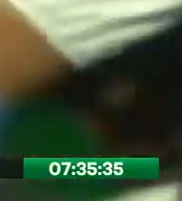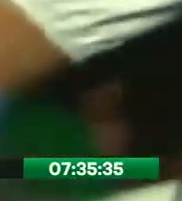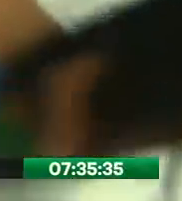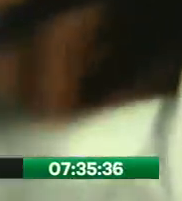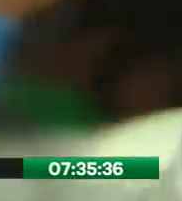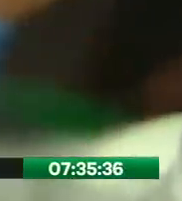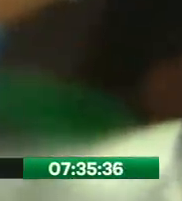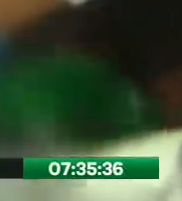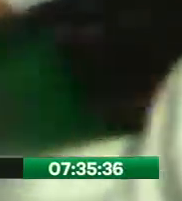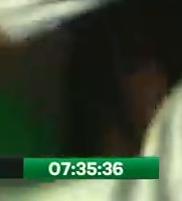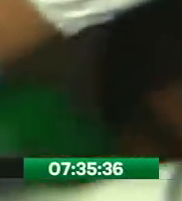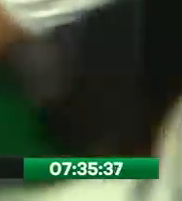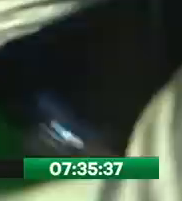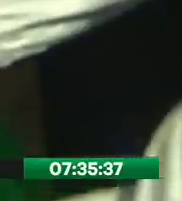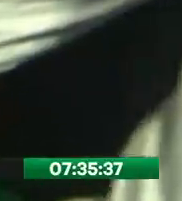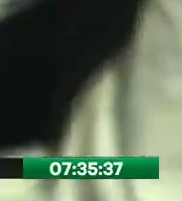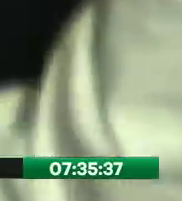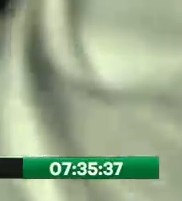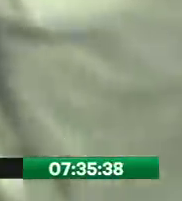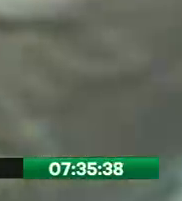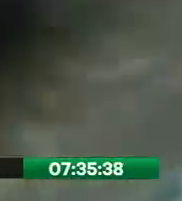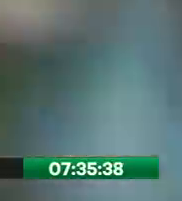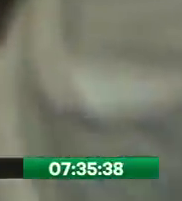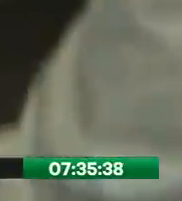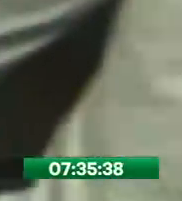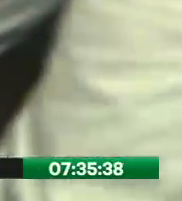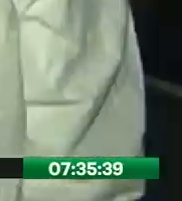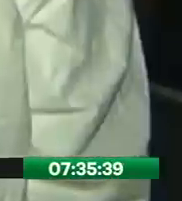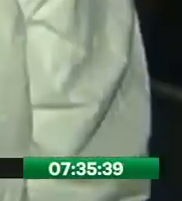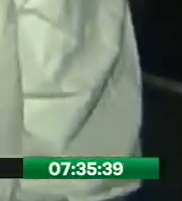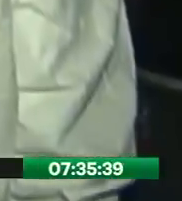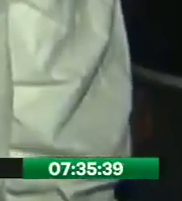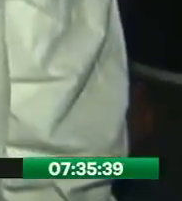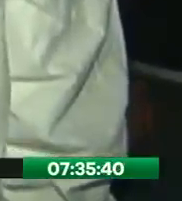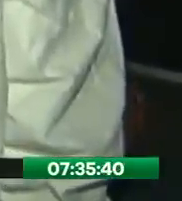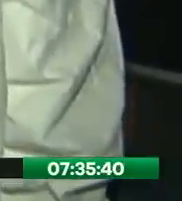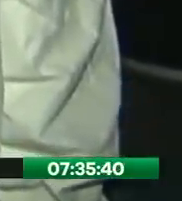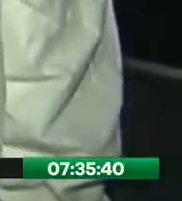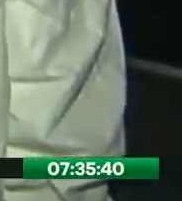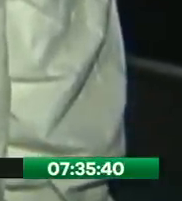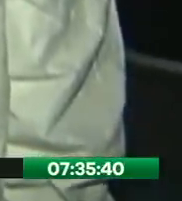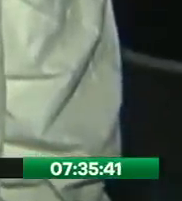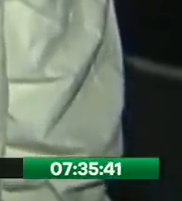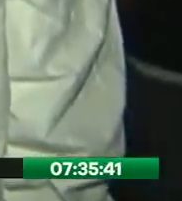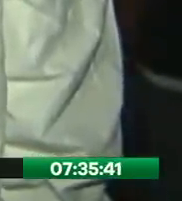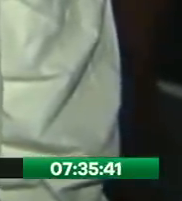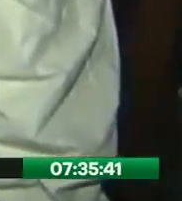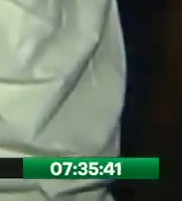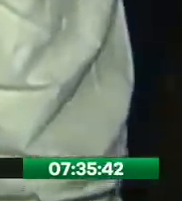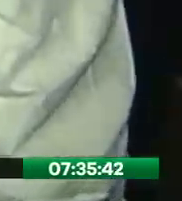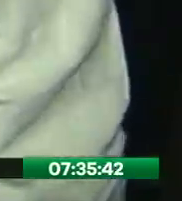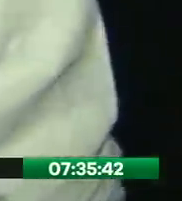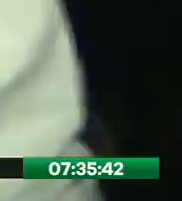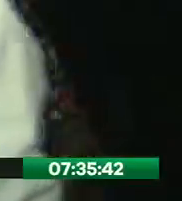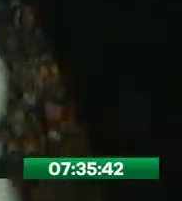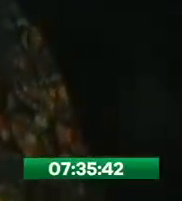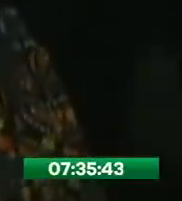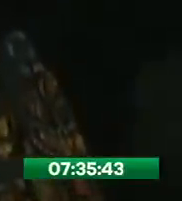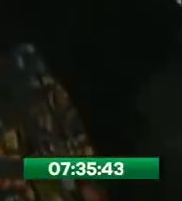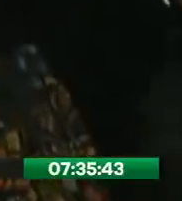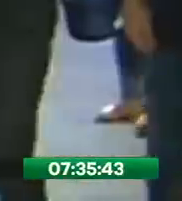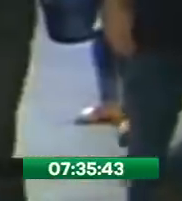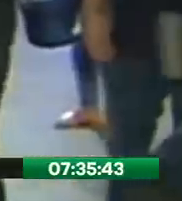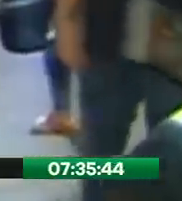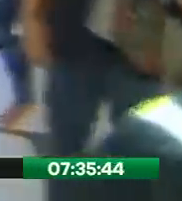el levantamiento del cuerpo. La sorpresa fue para muchos transeúntes que no podían creer lo que estaban observando. Un angelito